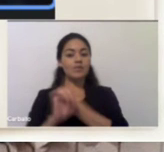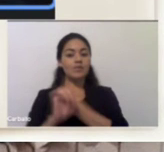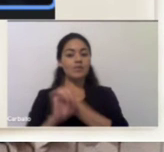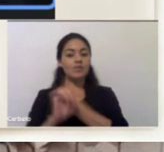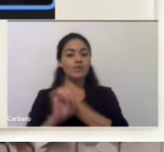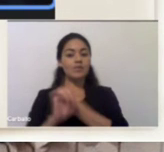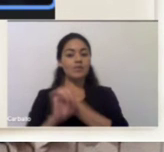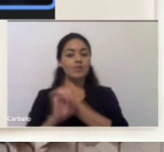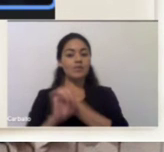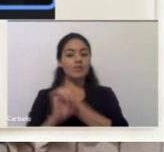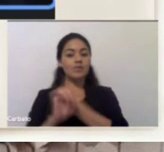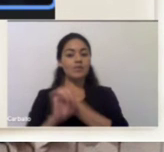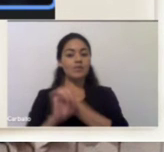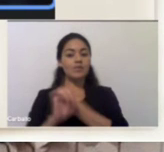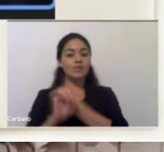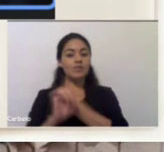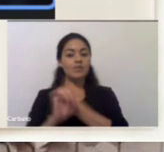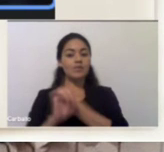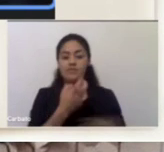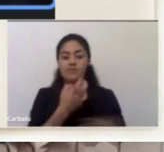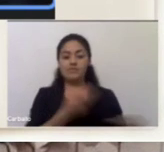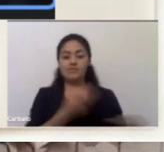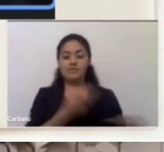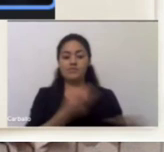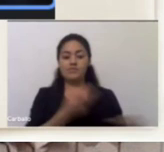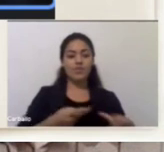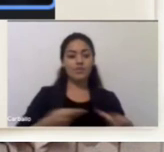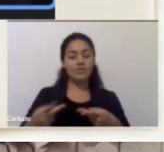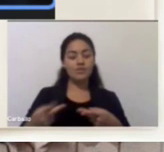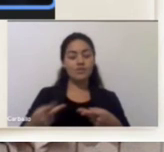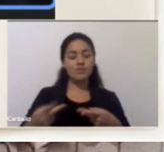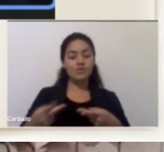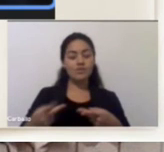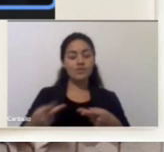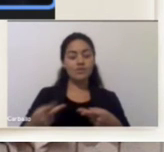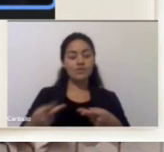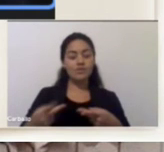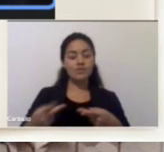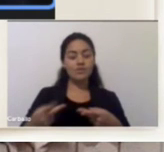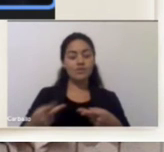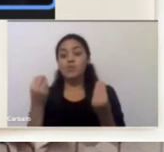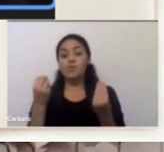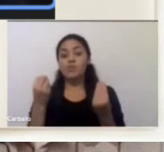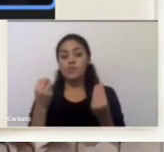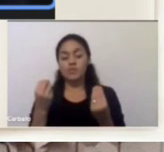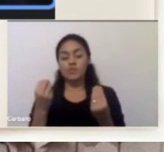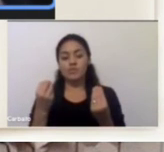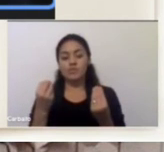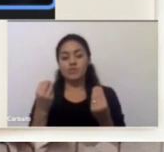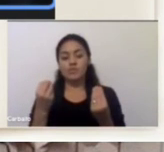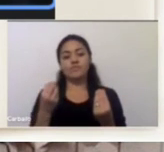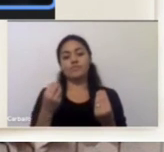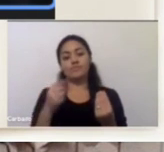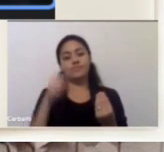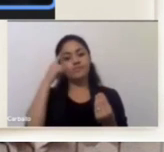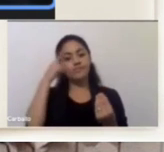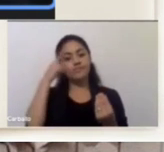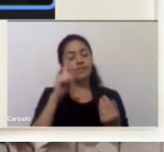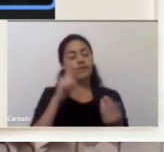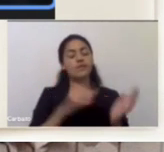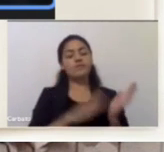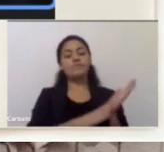el mayor número de medios de impugnación hasta este Tribunal Estatal Electoral. De los